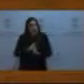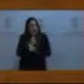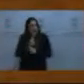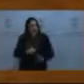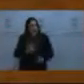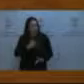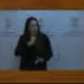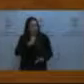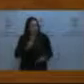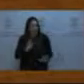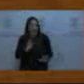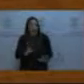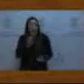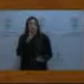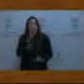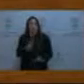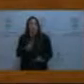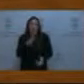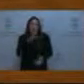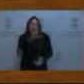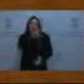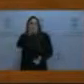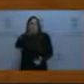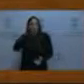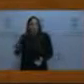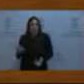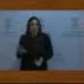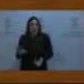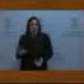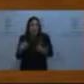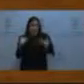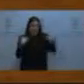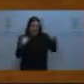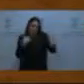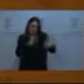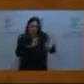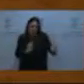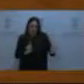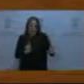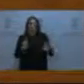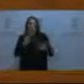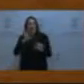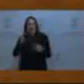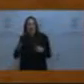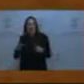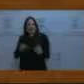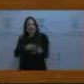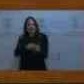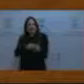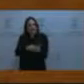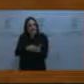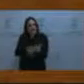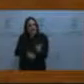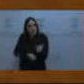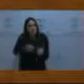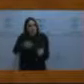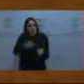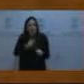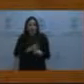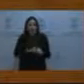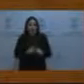complicada. ¿Por qué? Porque los países, que no es su responsabilidad, es cierto, exigen cada vez más requisitos y los tiempos se